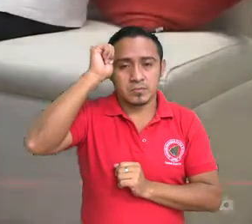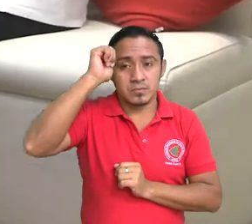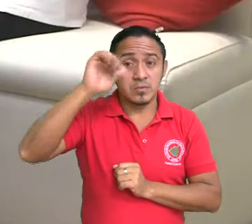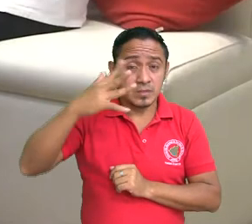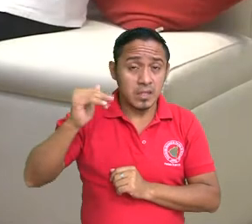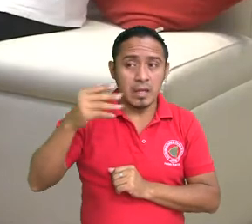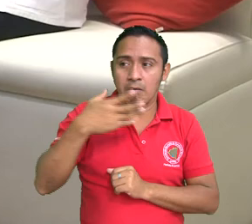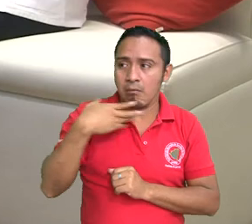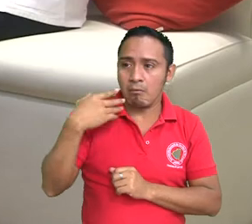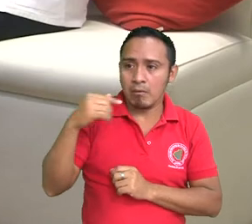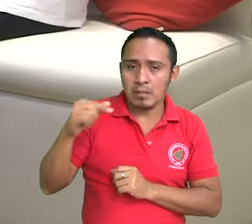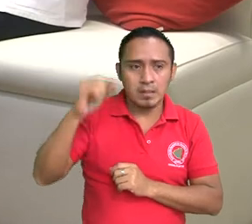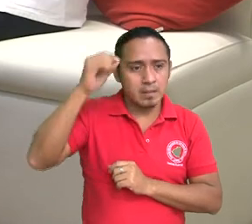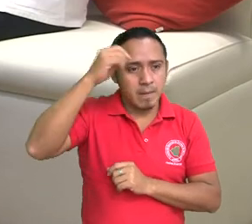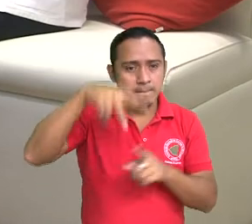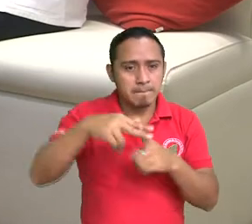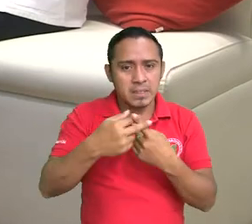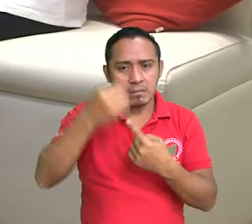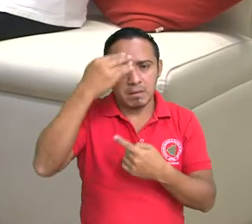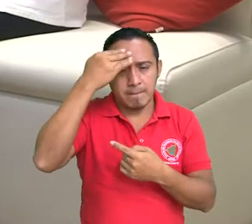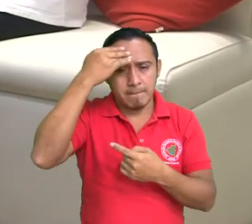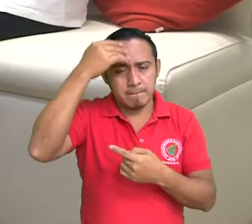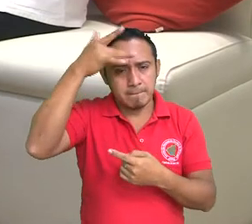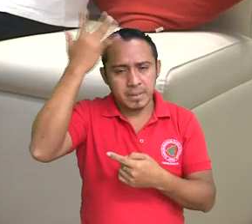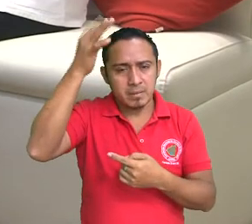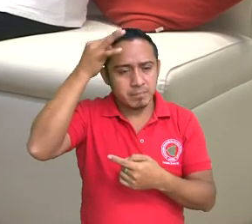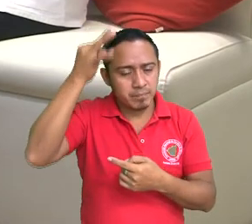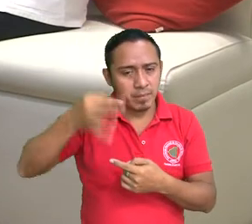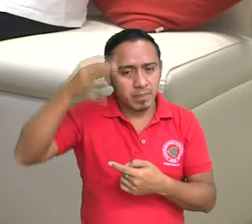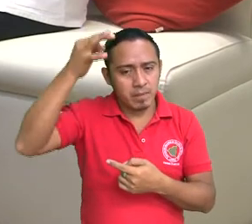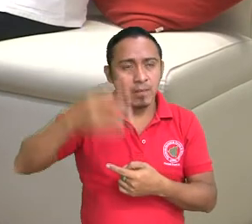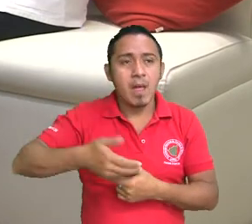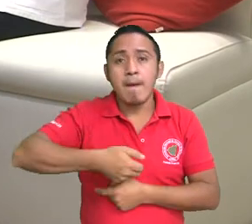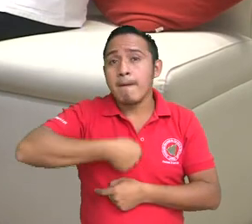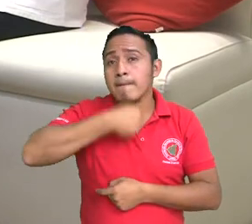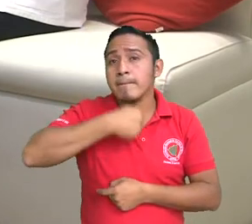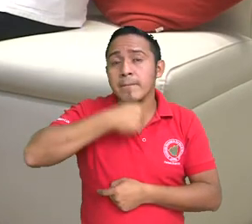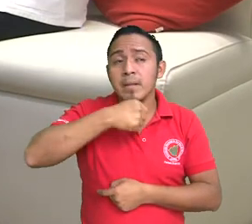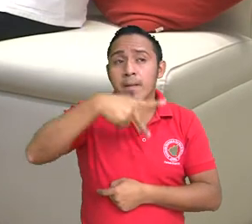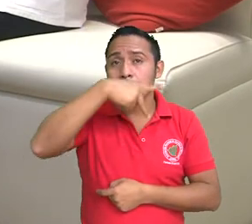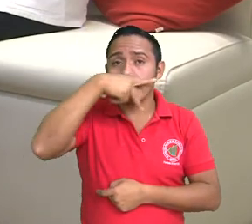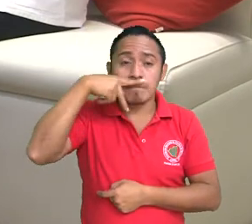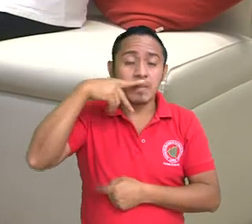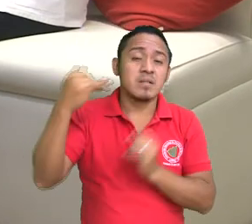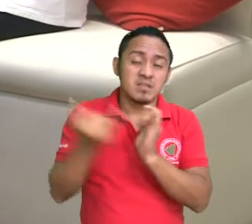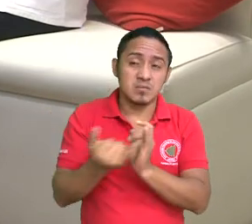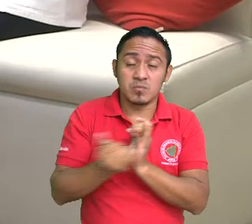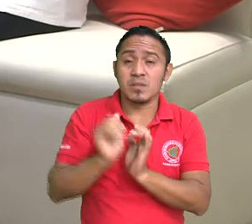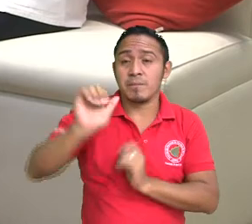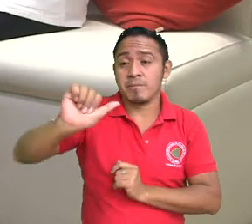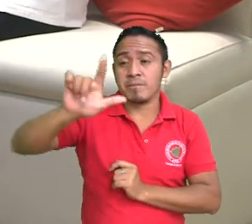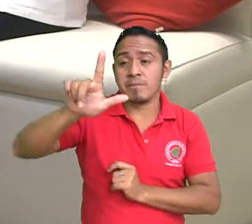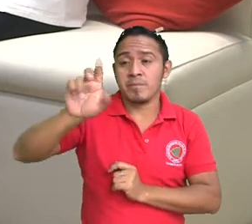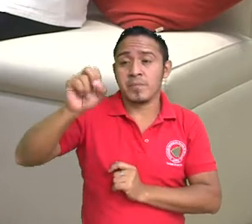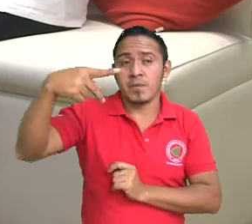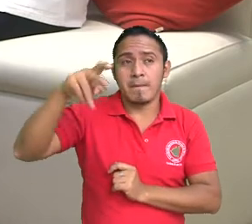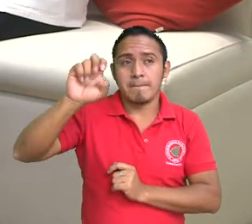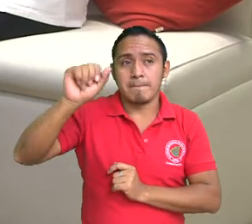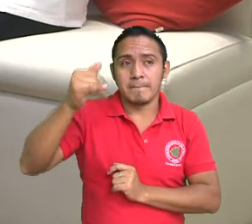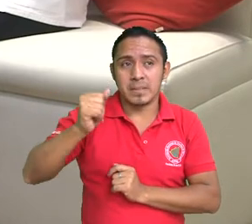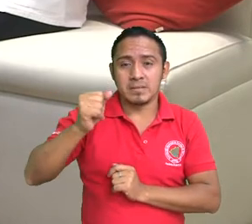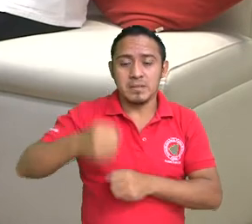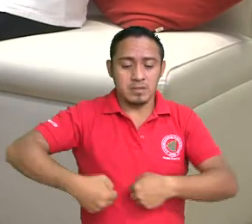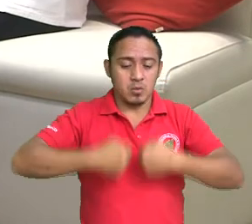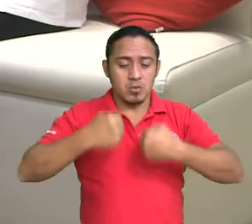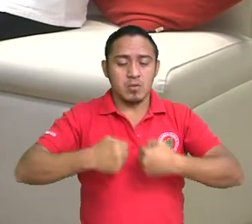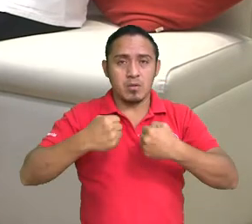edad va a caer ese cabello, quizás porque mi padre o mi abuelo se le cayó. Una alopecia. Generalmente sucede en la parte, en el